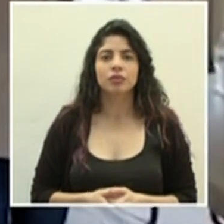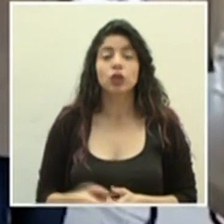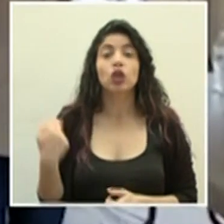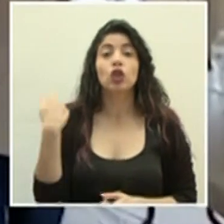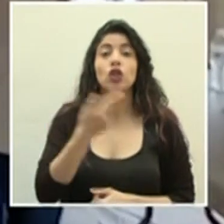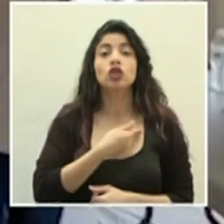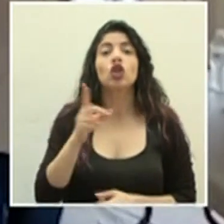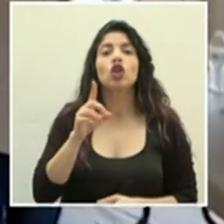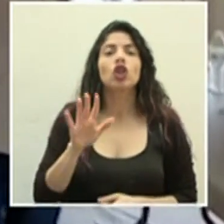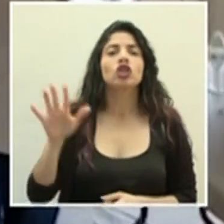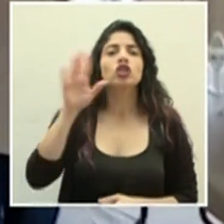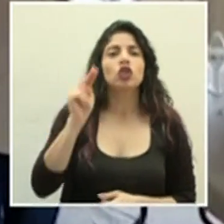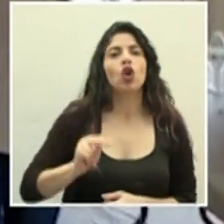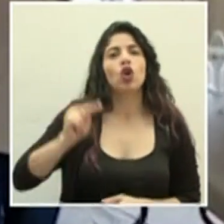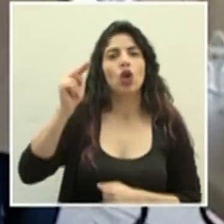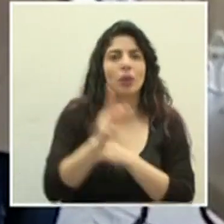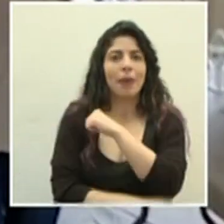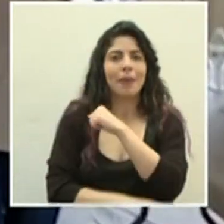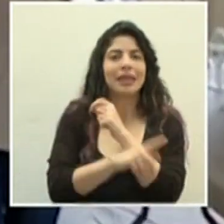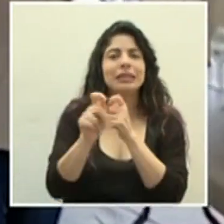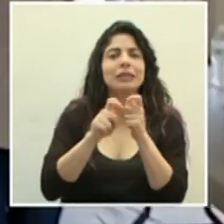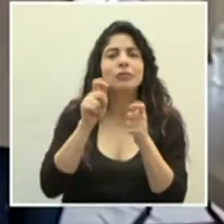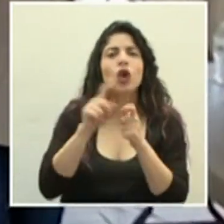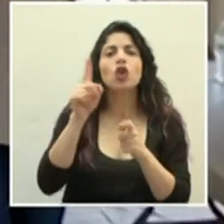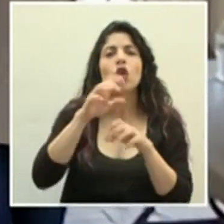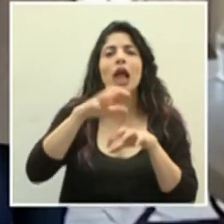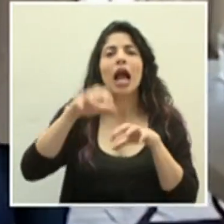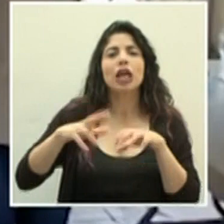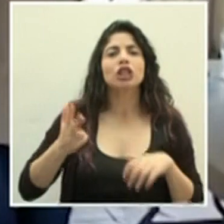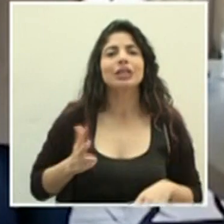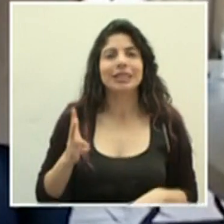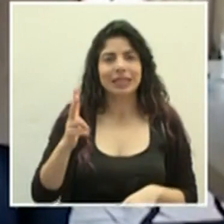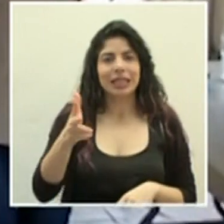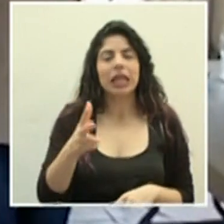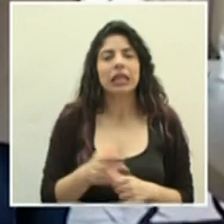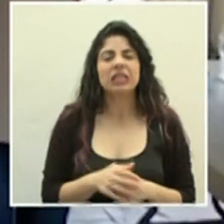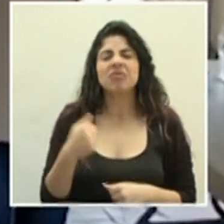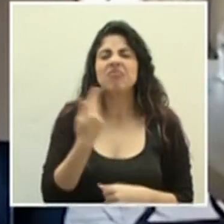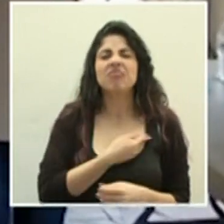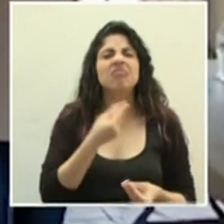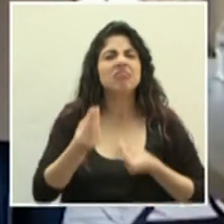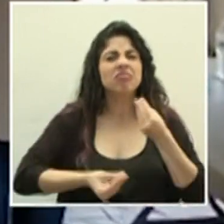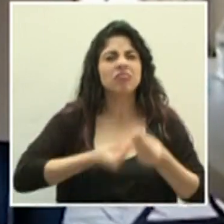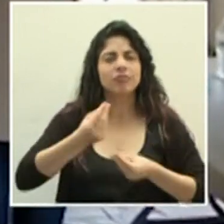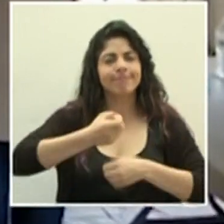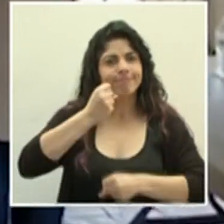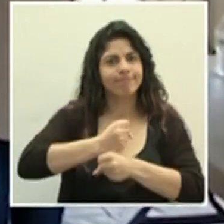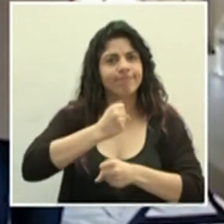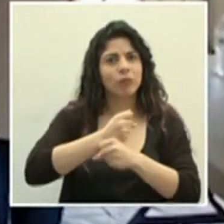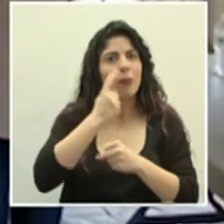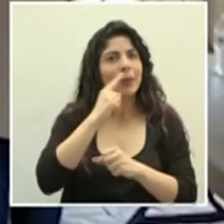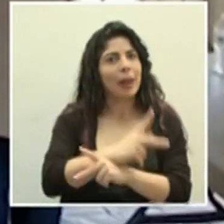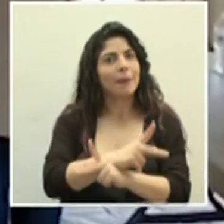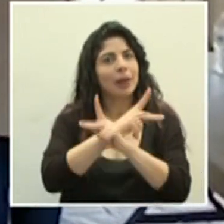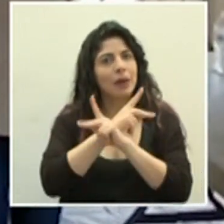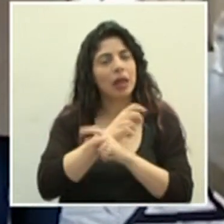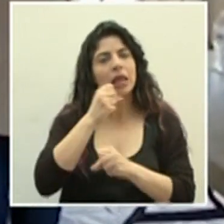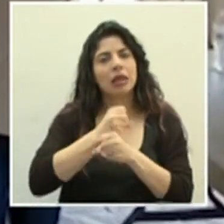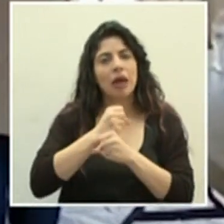Estamos en la zona norte de nuestro país, propiamente en el Cantón de Los Chiles, haciendo una labor de prevención,